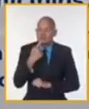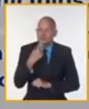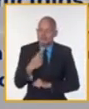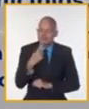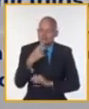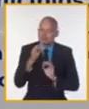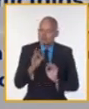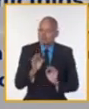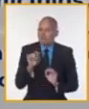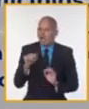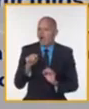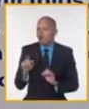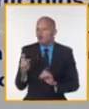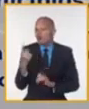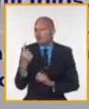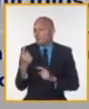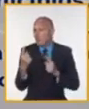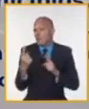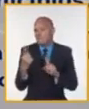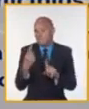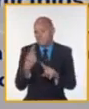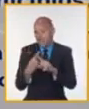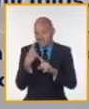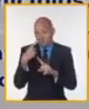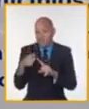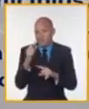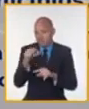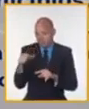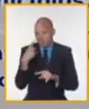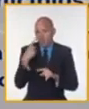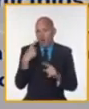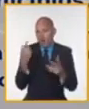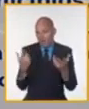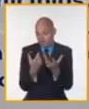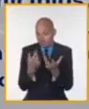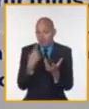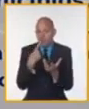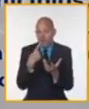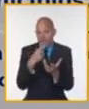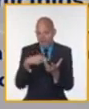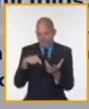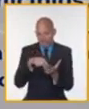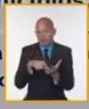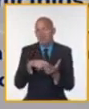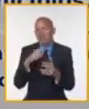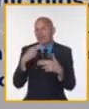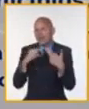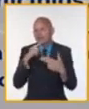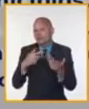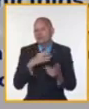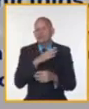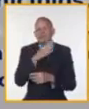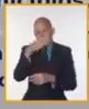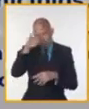la participación de los cuadros de la estructura auxiliar, han visitado 76 municipios,